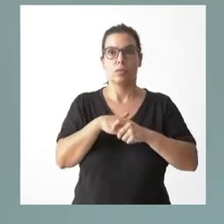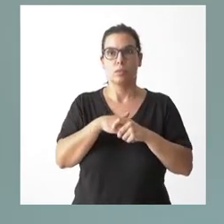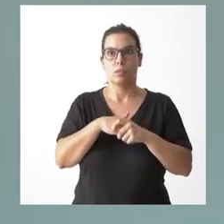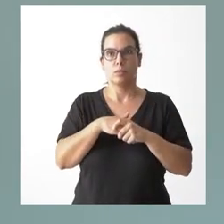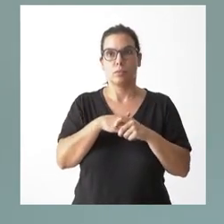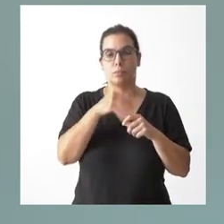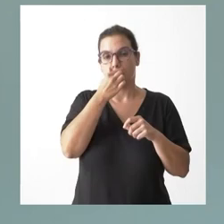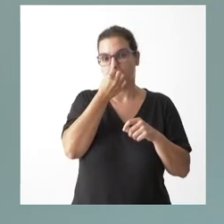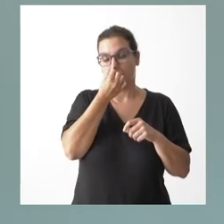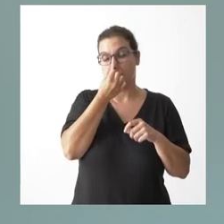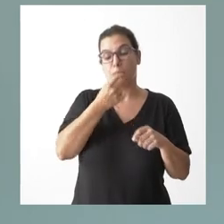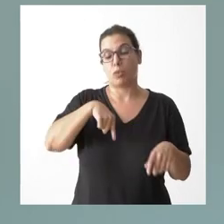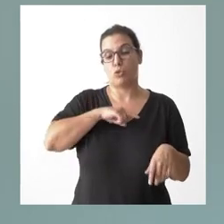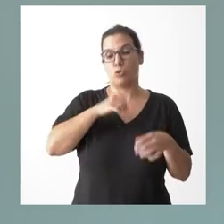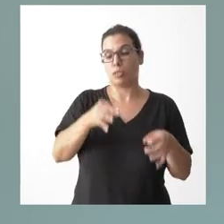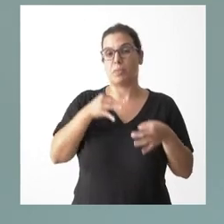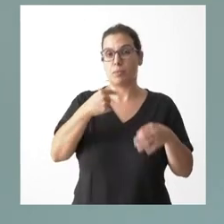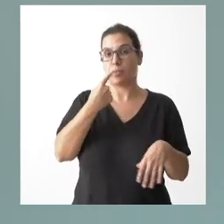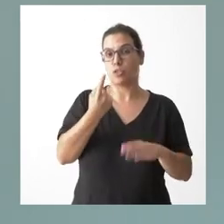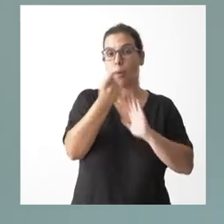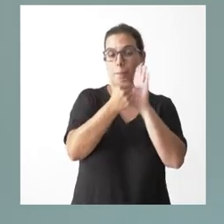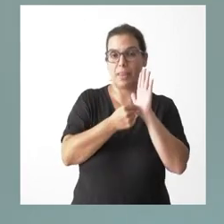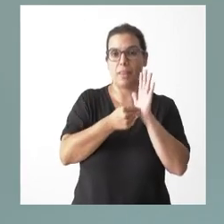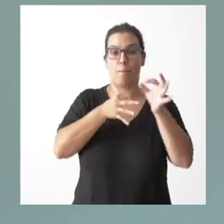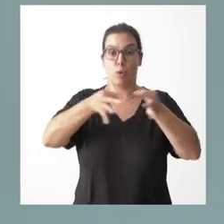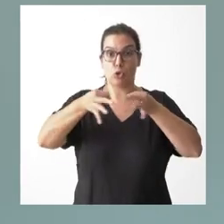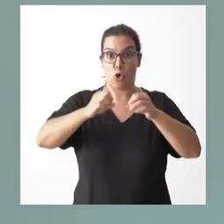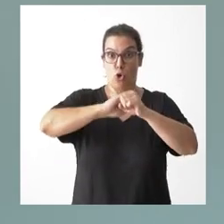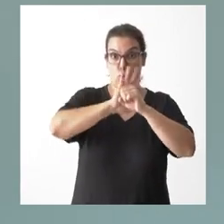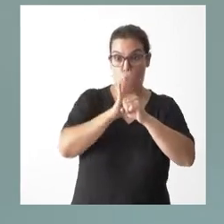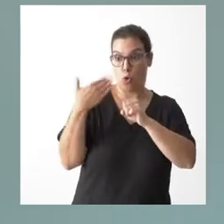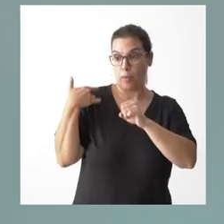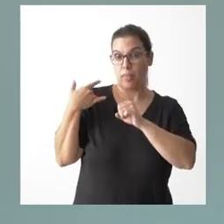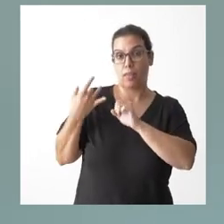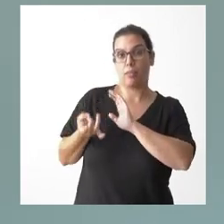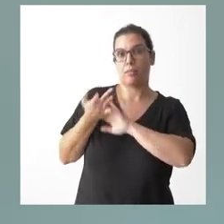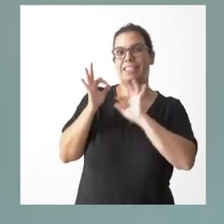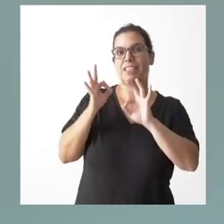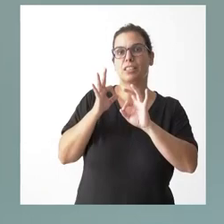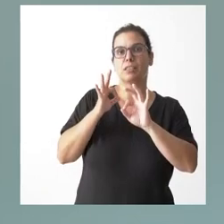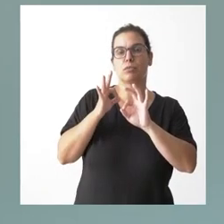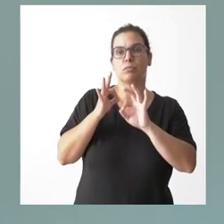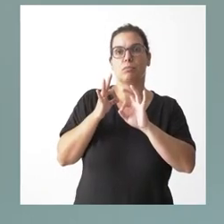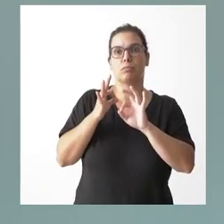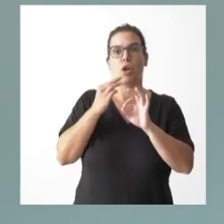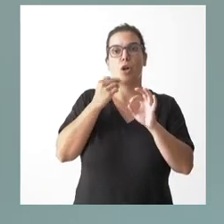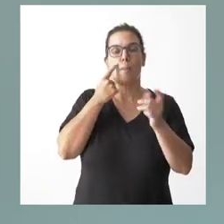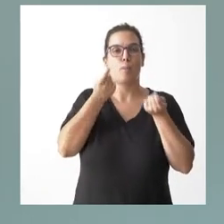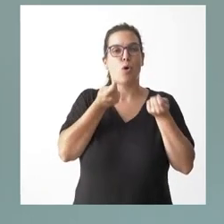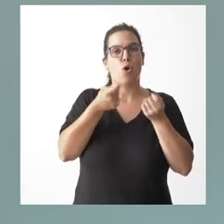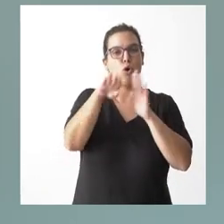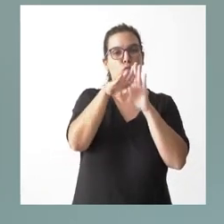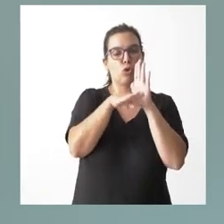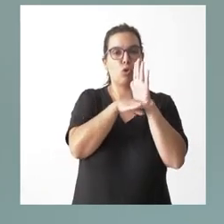prepandemia, siempre hemos dicho que las medidas sanitarias, el protocolo COVID que se implantó en su momento era un protocolo sanitario. Las autoridades sanitarias, en este